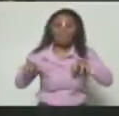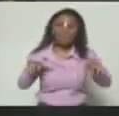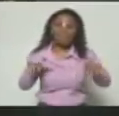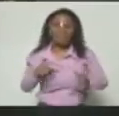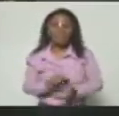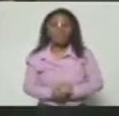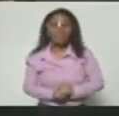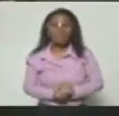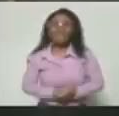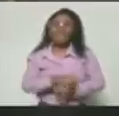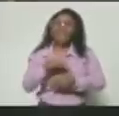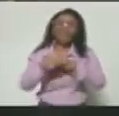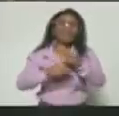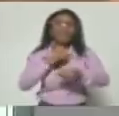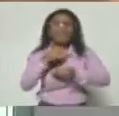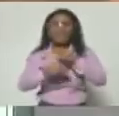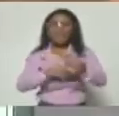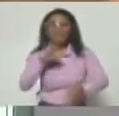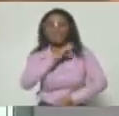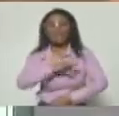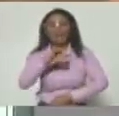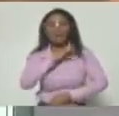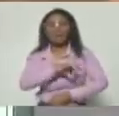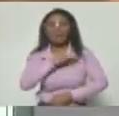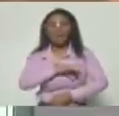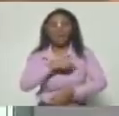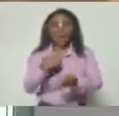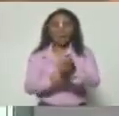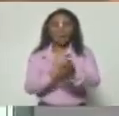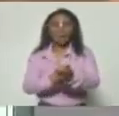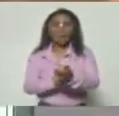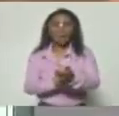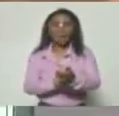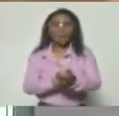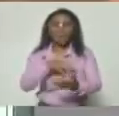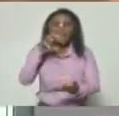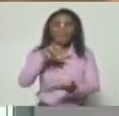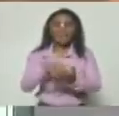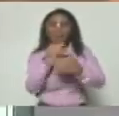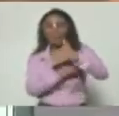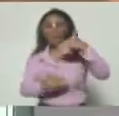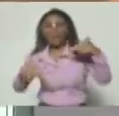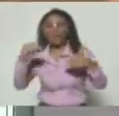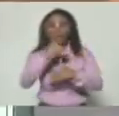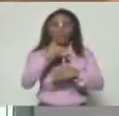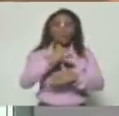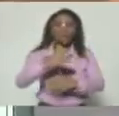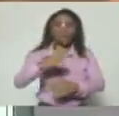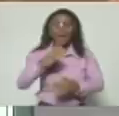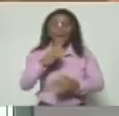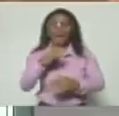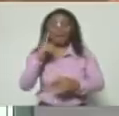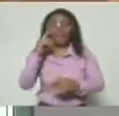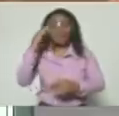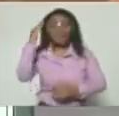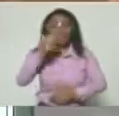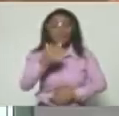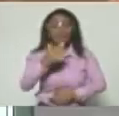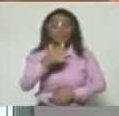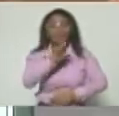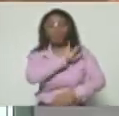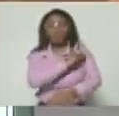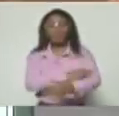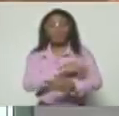¿Qué no hubiese sido, señores hermanos, compañeros del Estado Mayor Superior, del Alto Mando Militar, de la Fuerza Armada Nacional